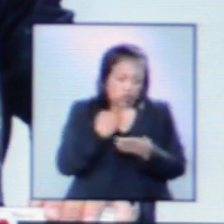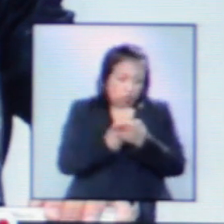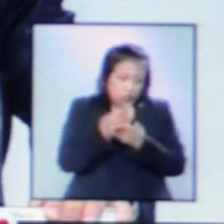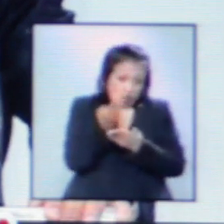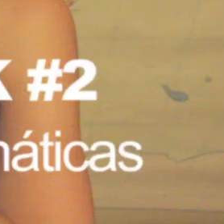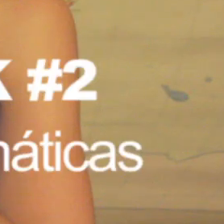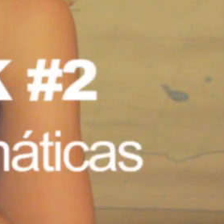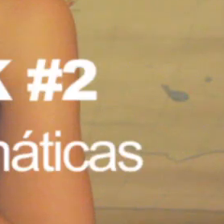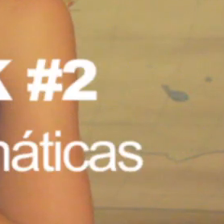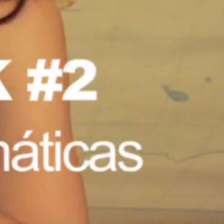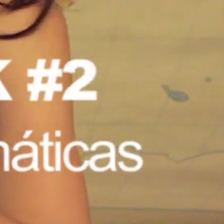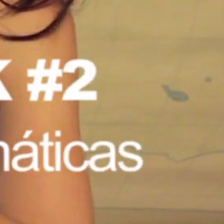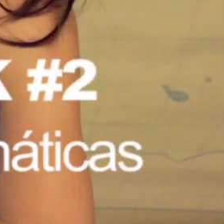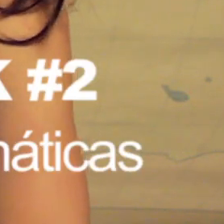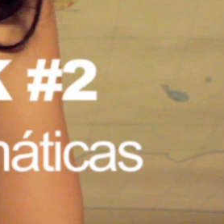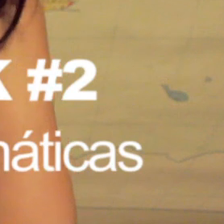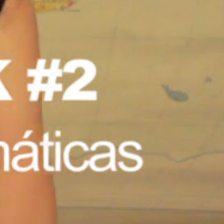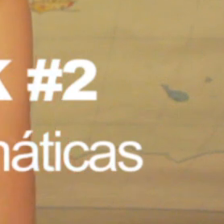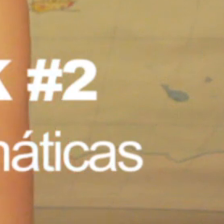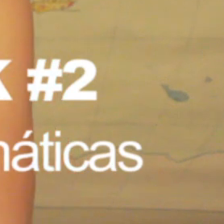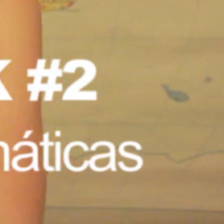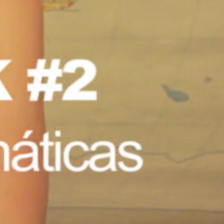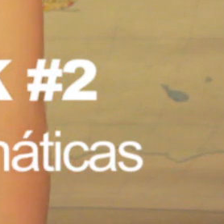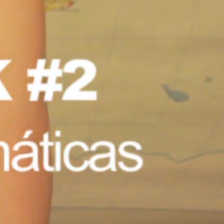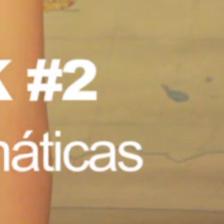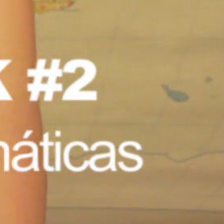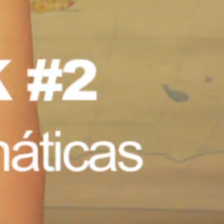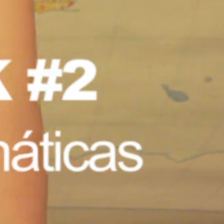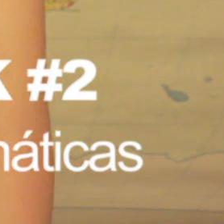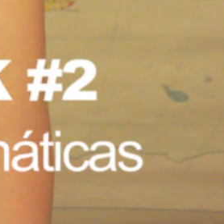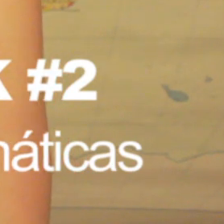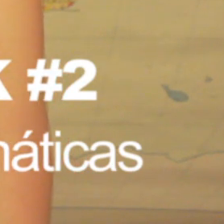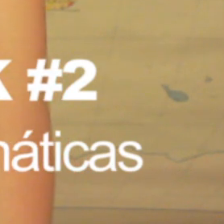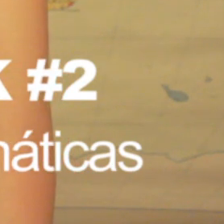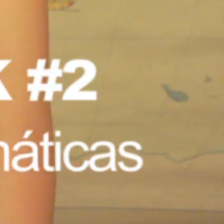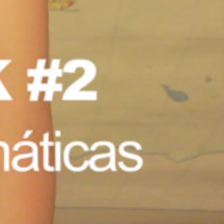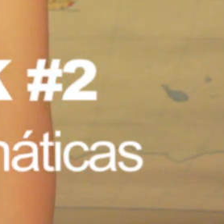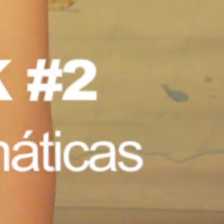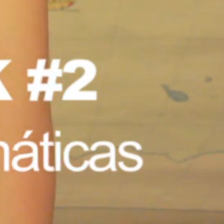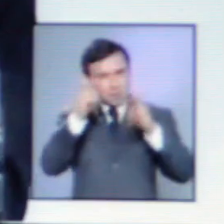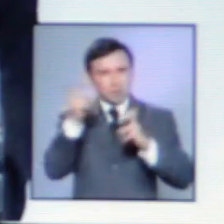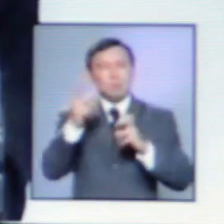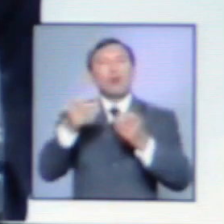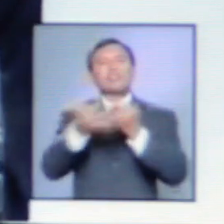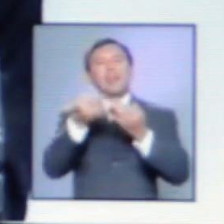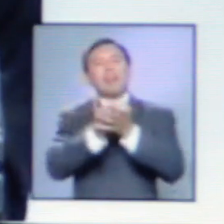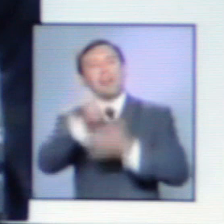propuesta central. Punto número 7. Cuadri contra las matemáticas.